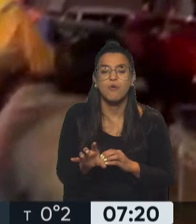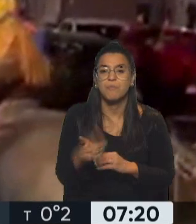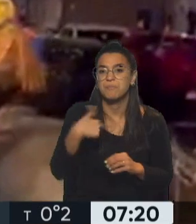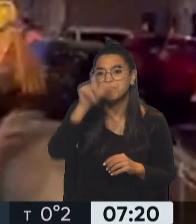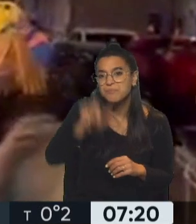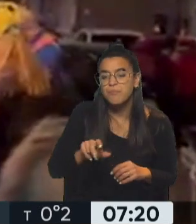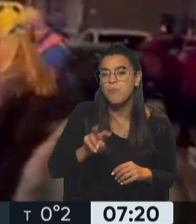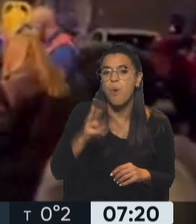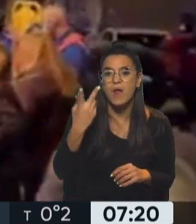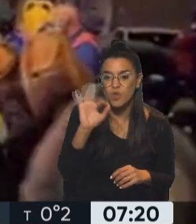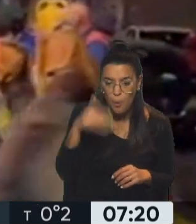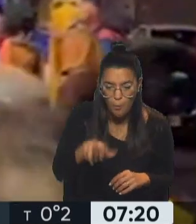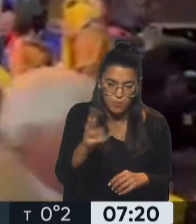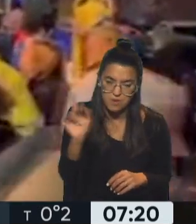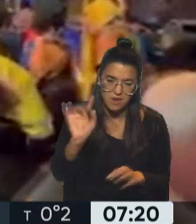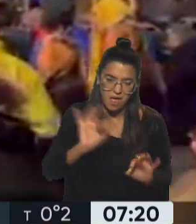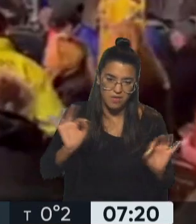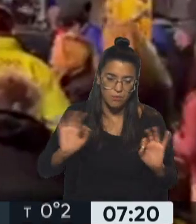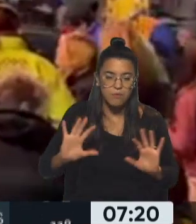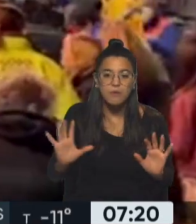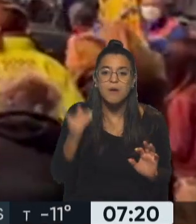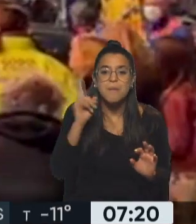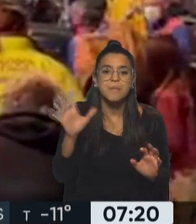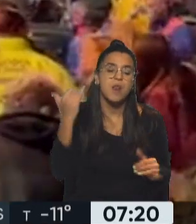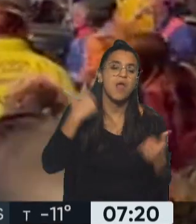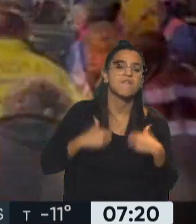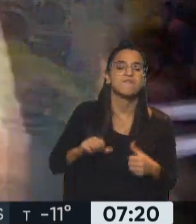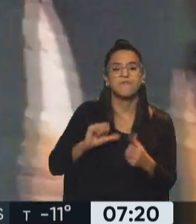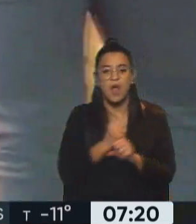su vida, corre peligro, pero bueno, hay fracturas y demás.